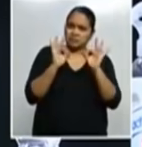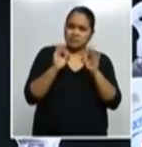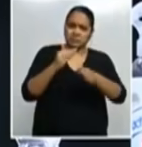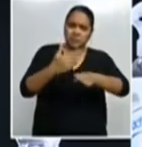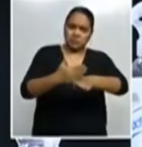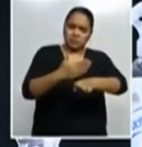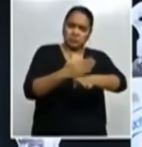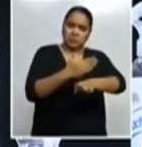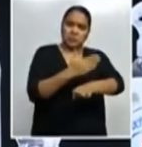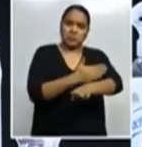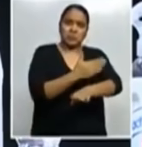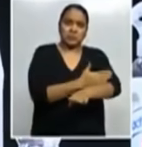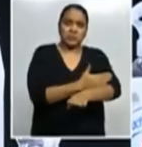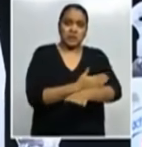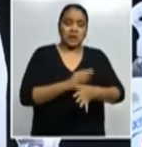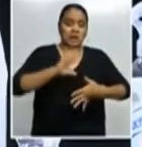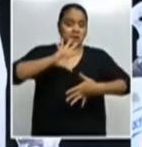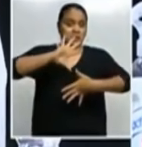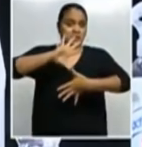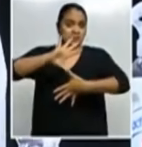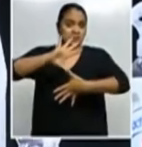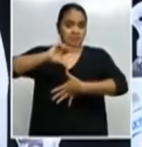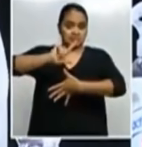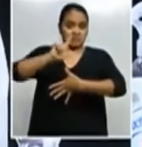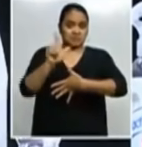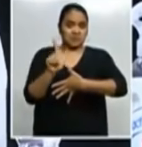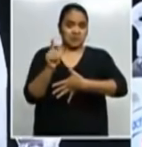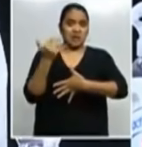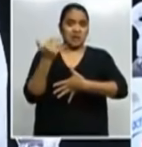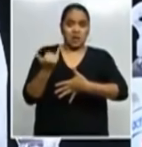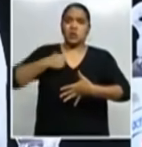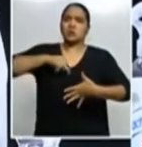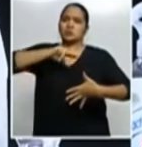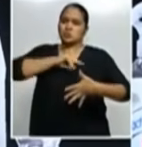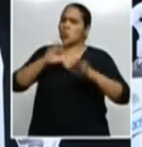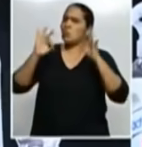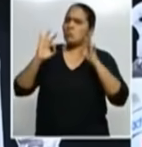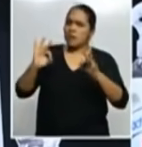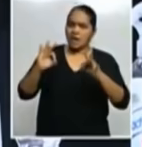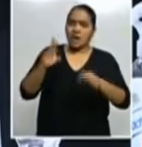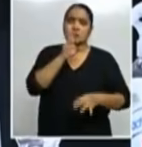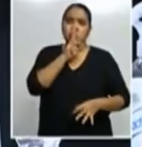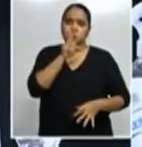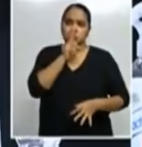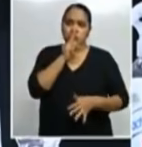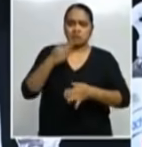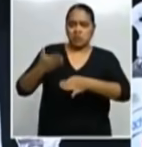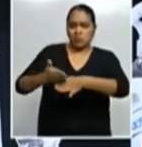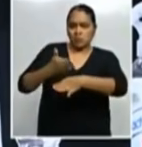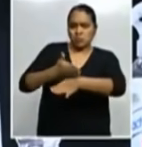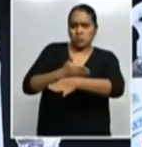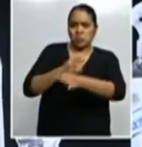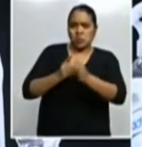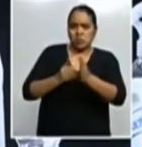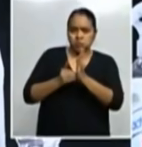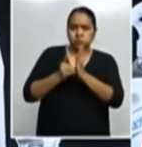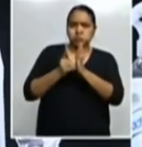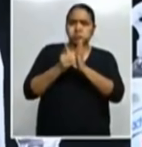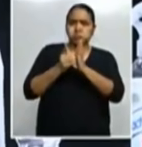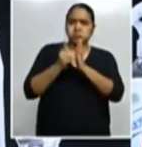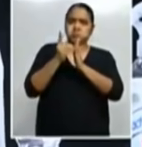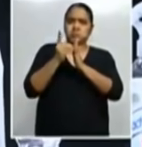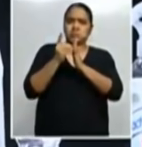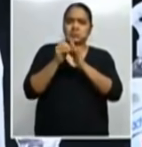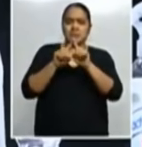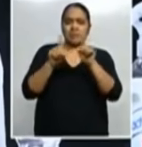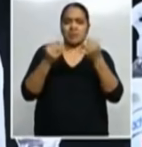venía muy bien. A nivel del continente teníamos niveles muy superiores a la media. Pero, lamentablemente, nos ha ocurrido